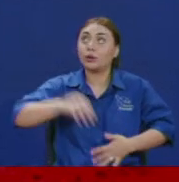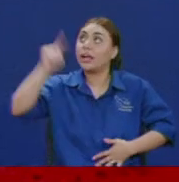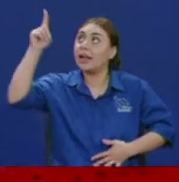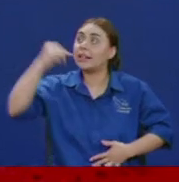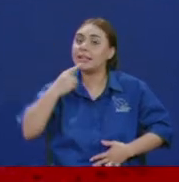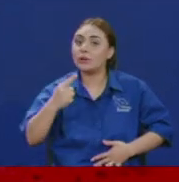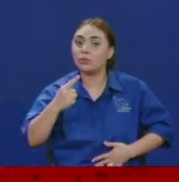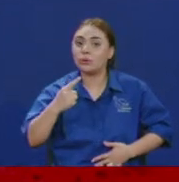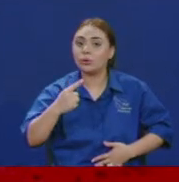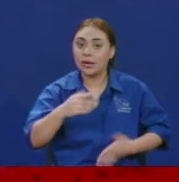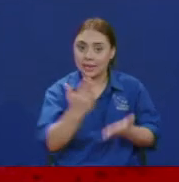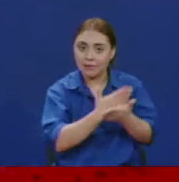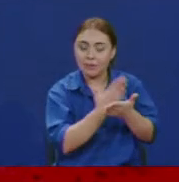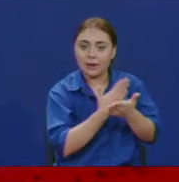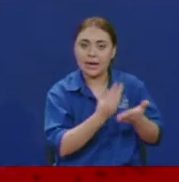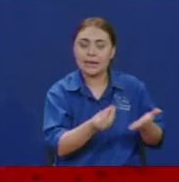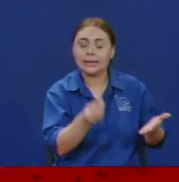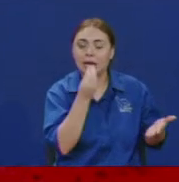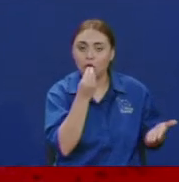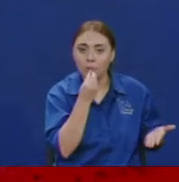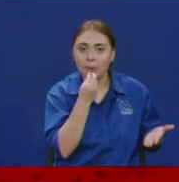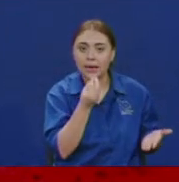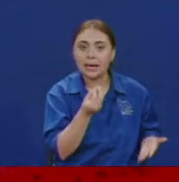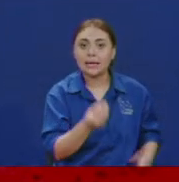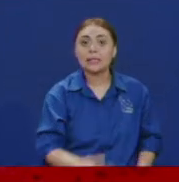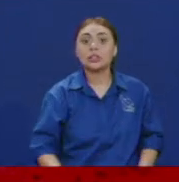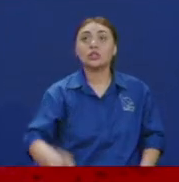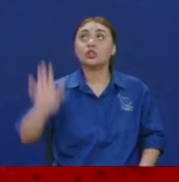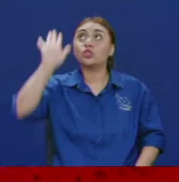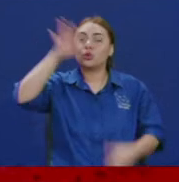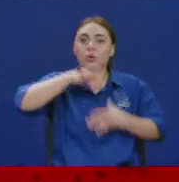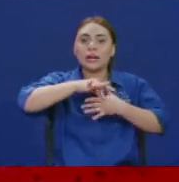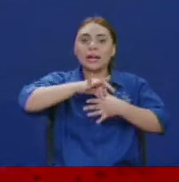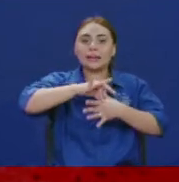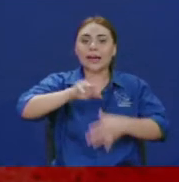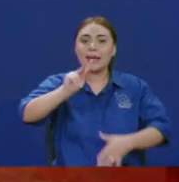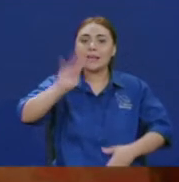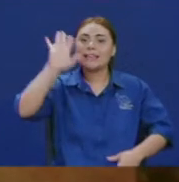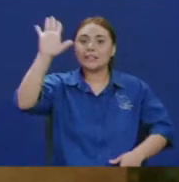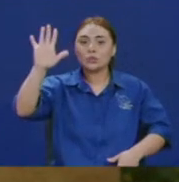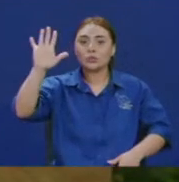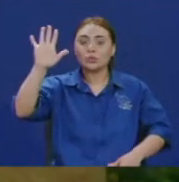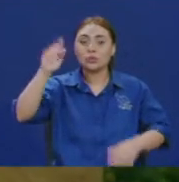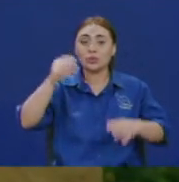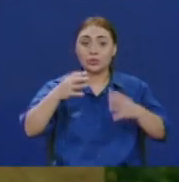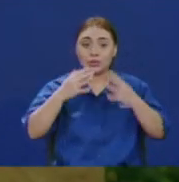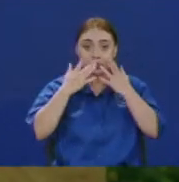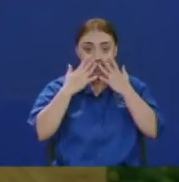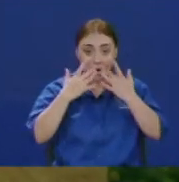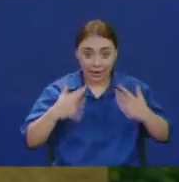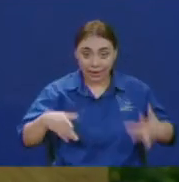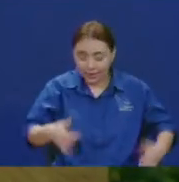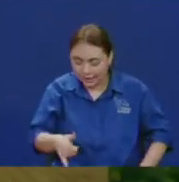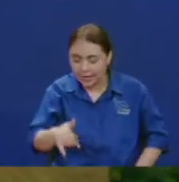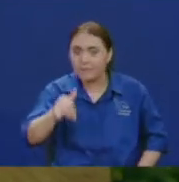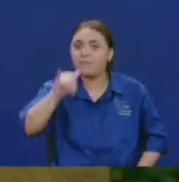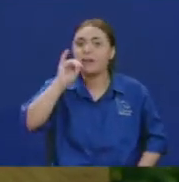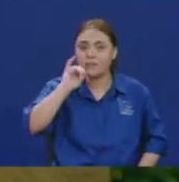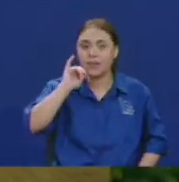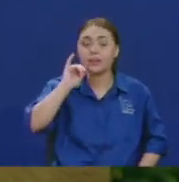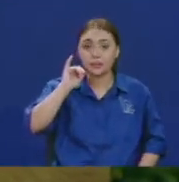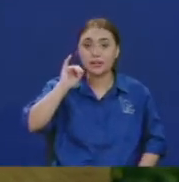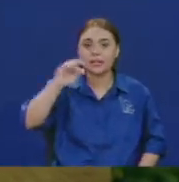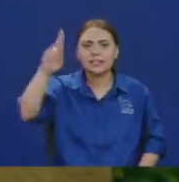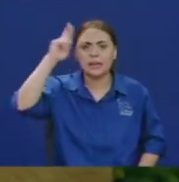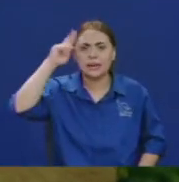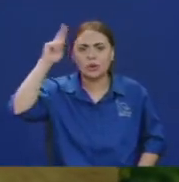carne y bebe mi sangre tiene vida en él y yo le resucitaré en el día postrero. O sea, esto es cardíaco, porque lo que nos está